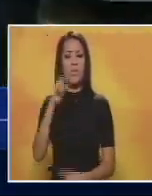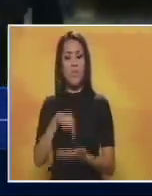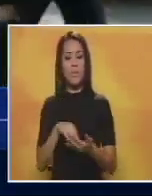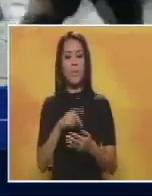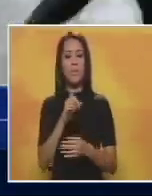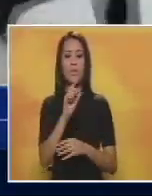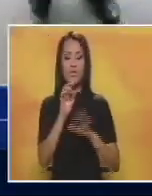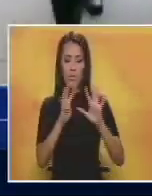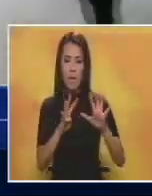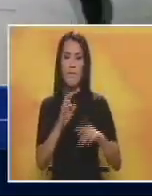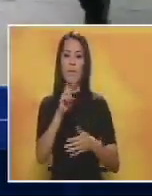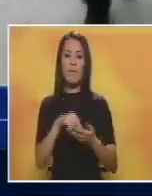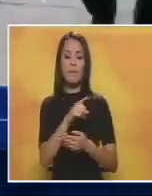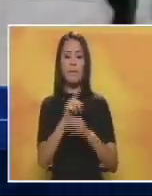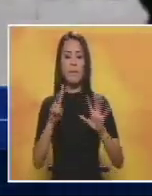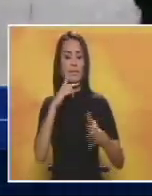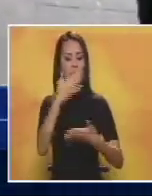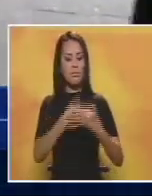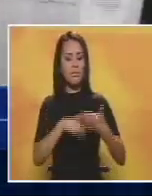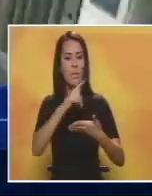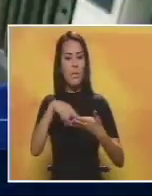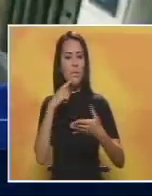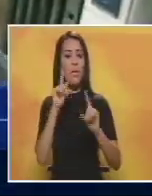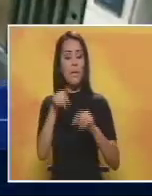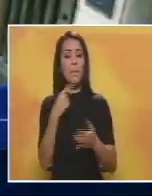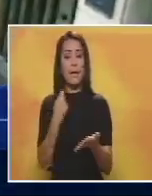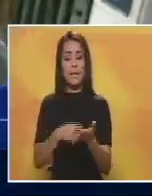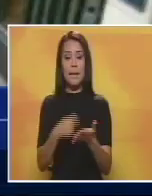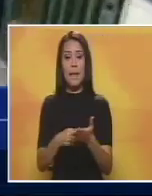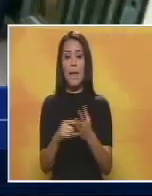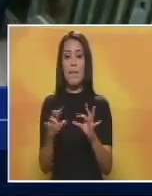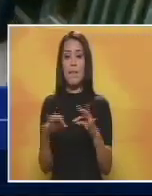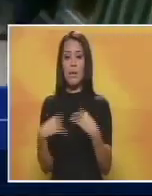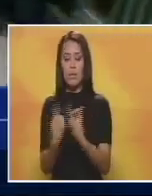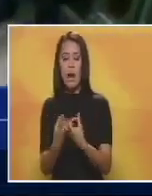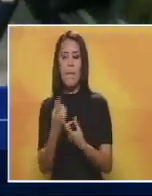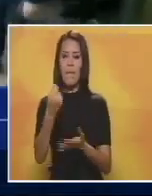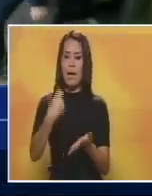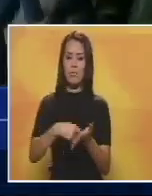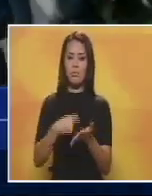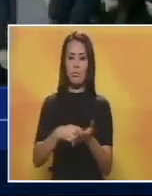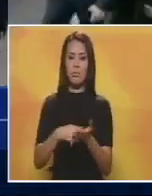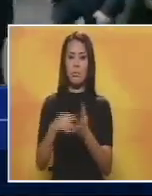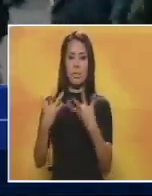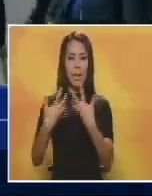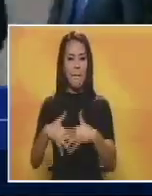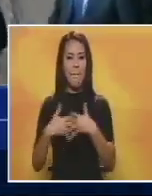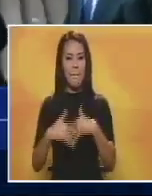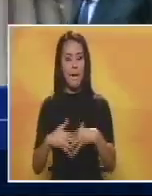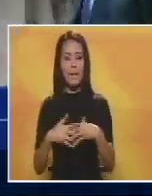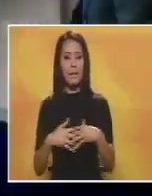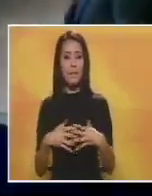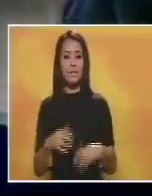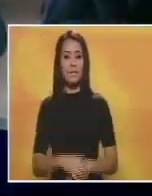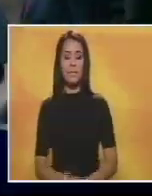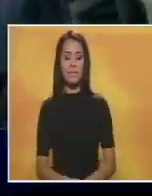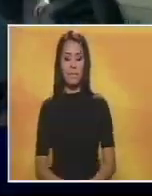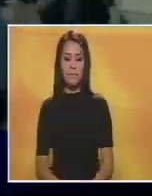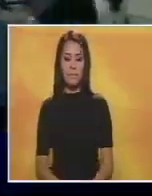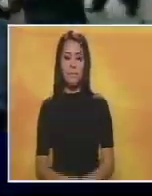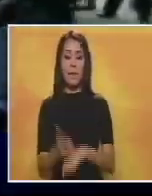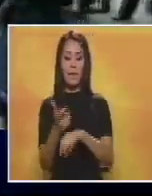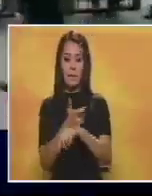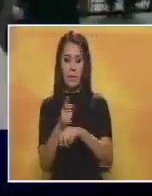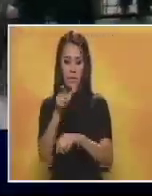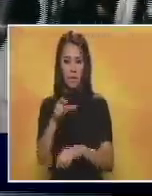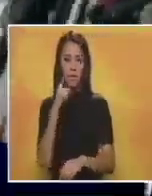2016 un esquema que simulaba contratos de alquiler de propiedades para encubrir ingresos que venían de empresas de contratistas del Estado.